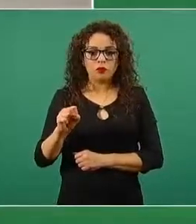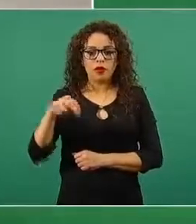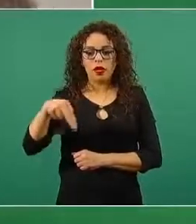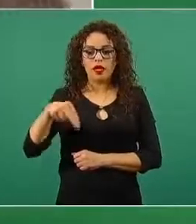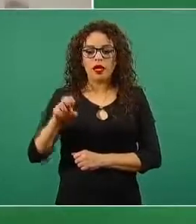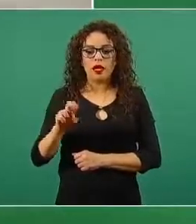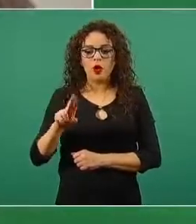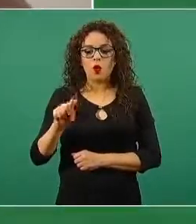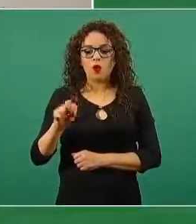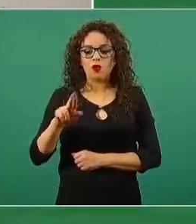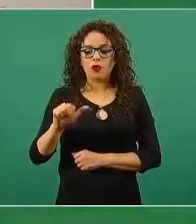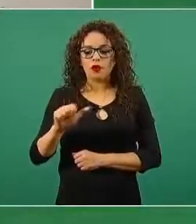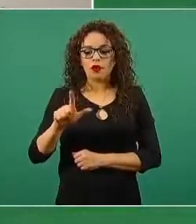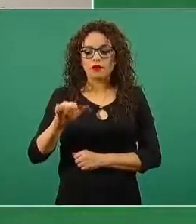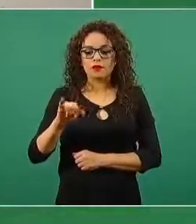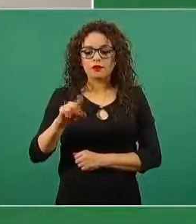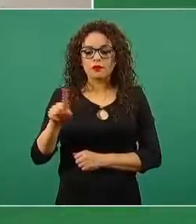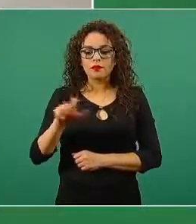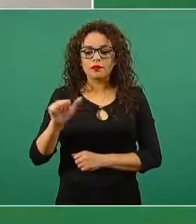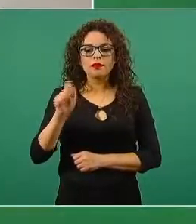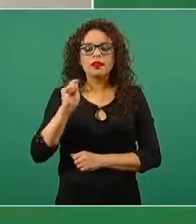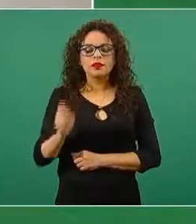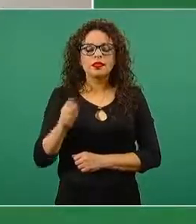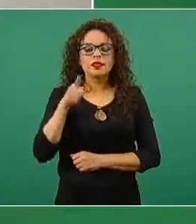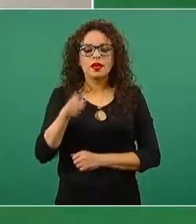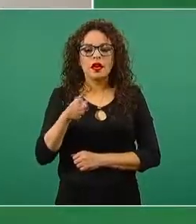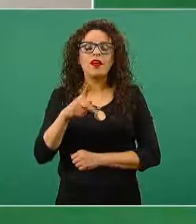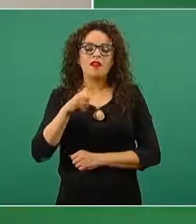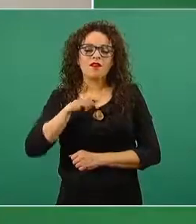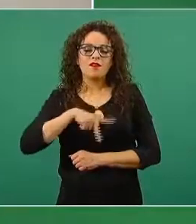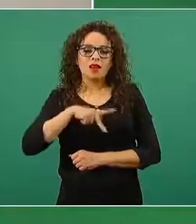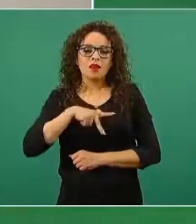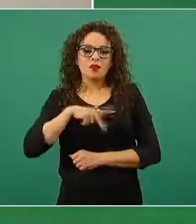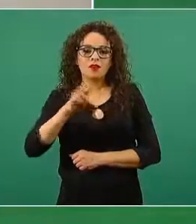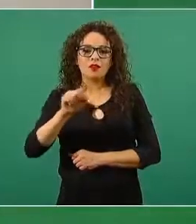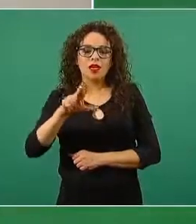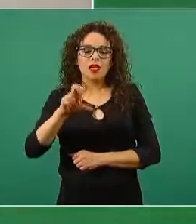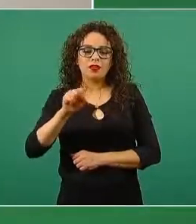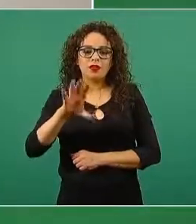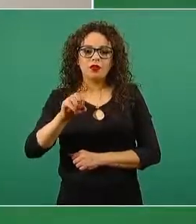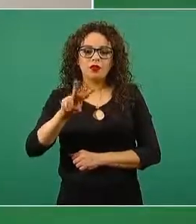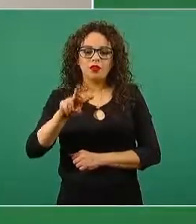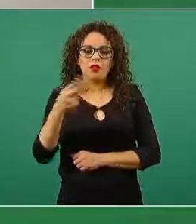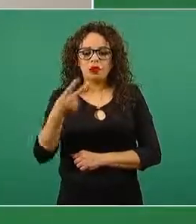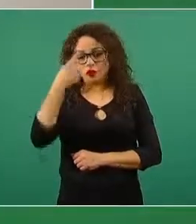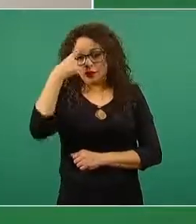anticuerpos neutralizan al virus, en este caso al virus SARS-CoV-2, y evitan